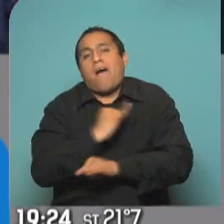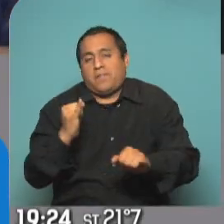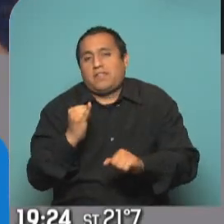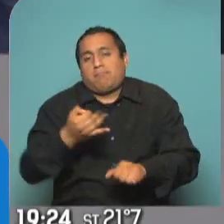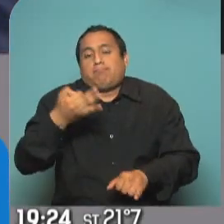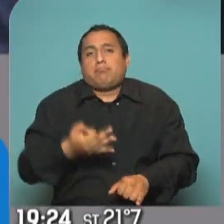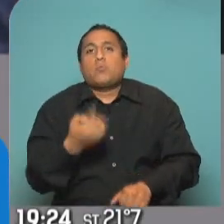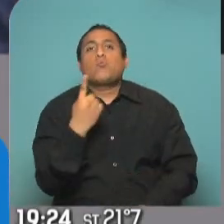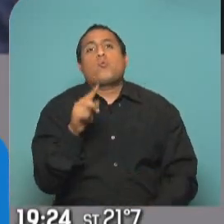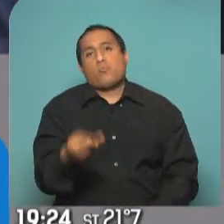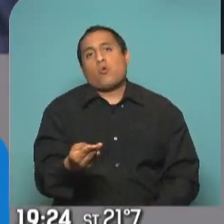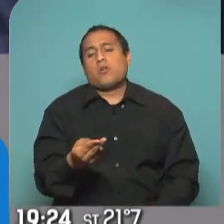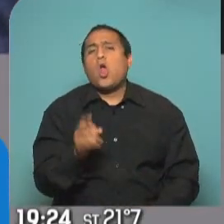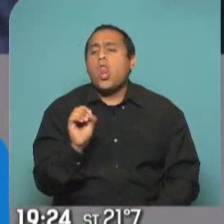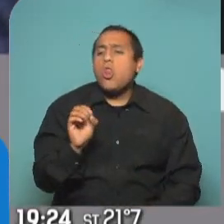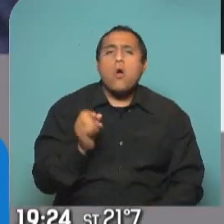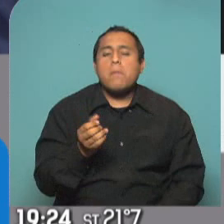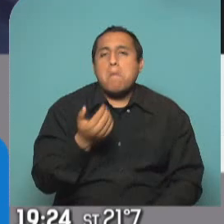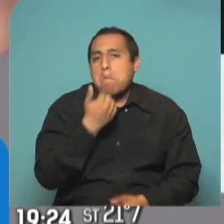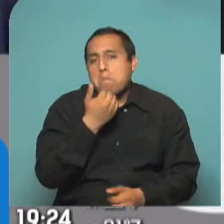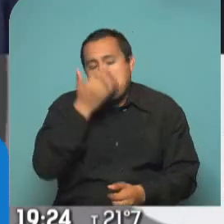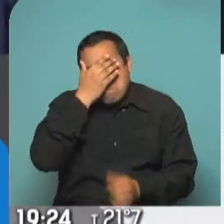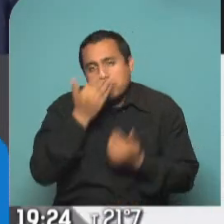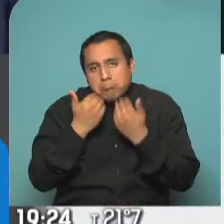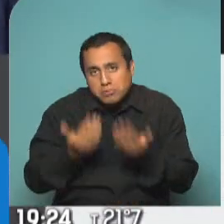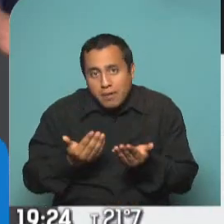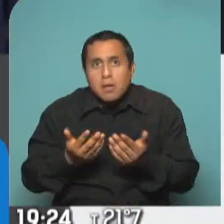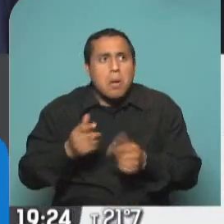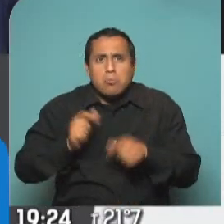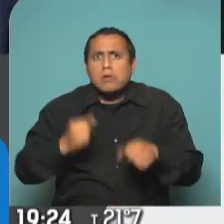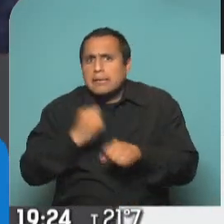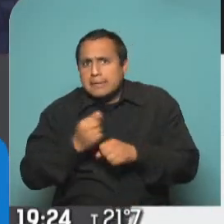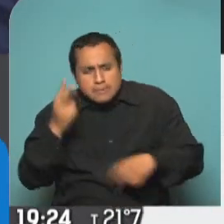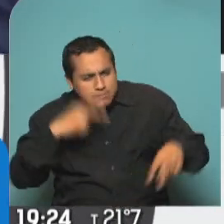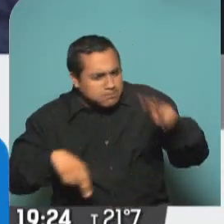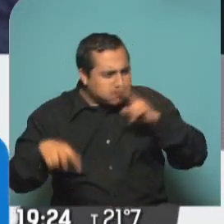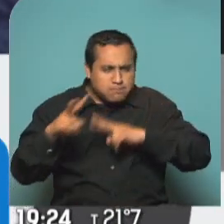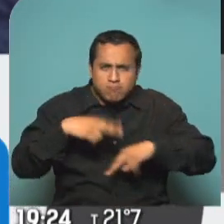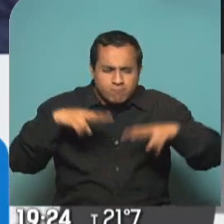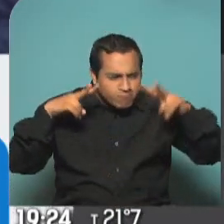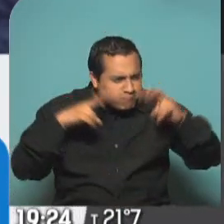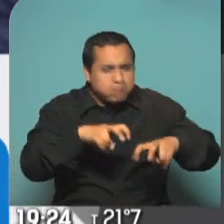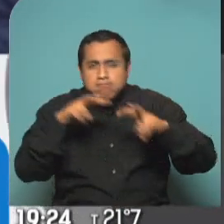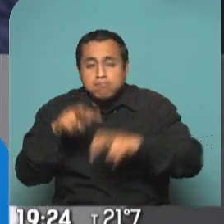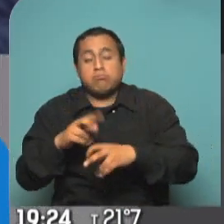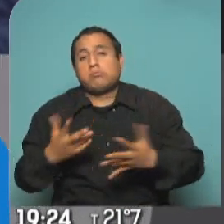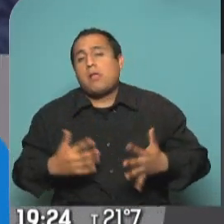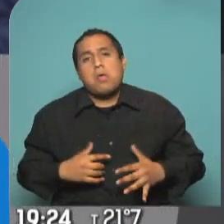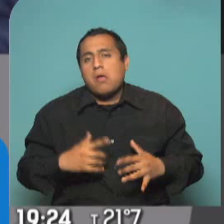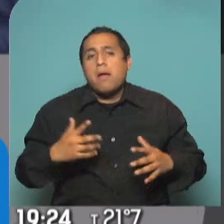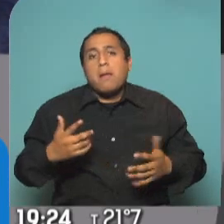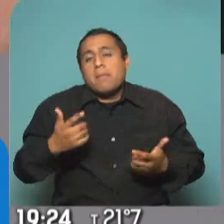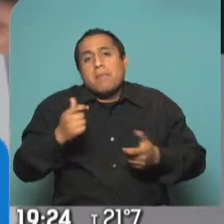nombre de este occiso, pero se sigue trabajando, se siguen haciendo justamente labores